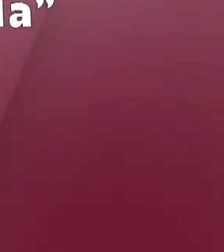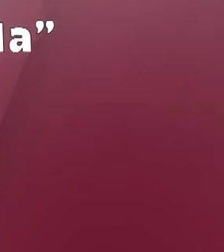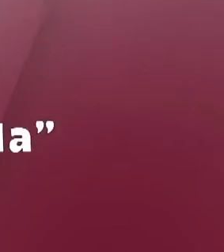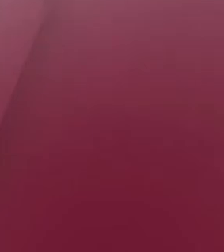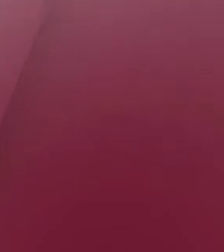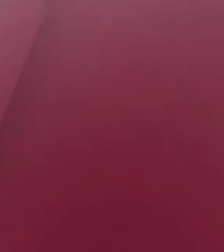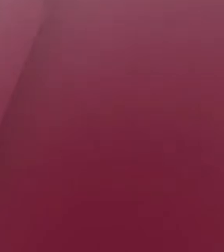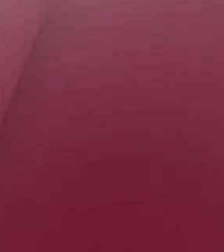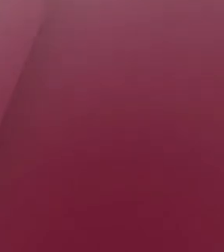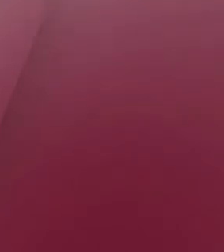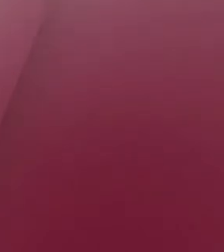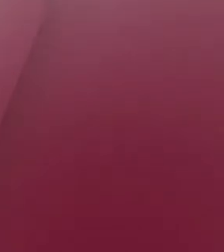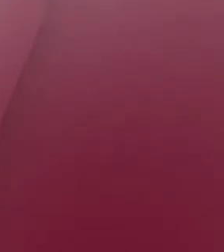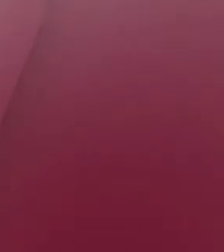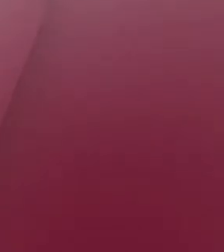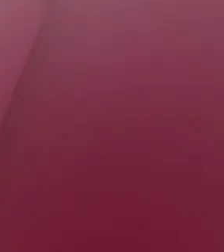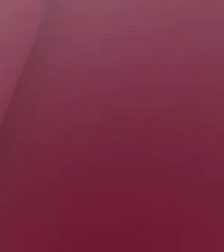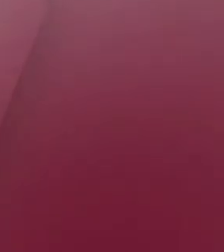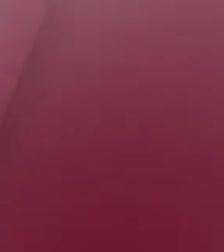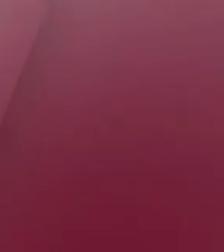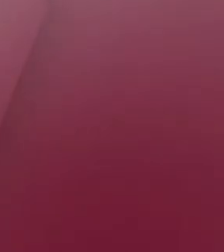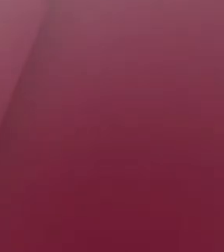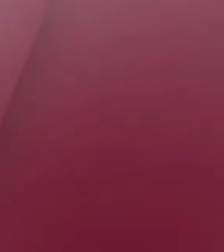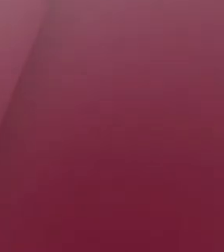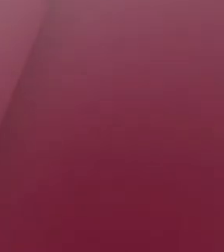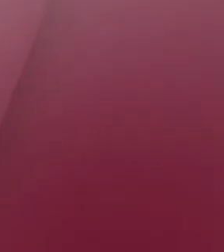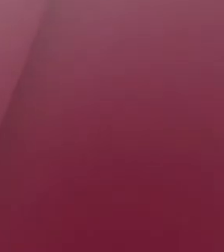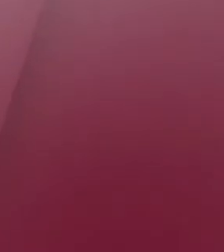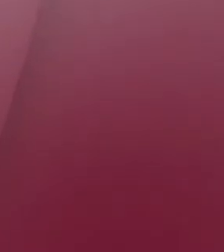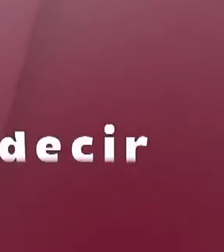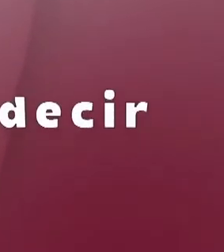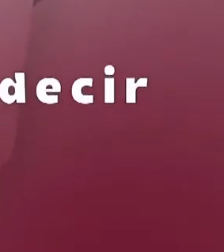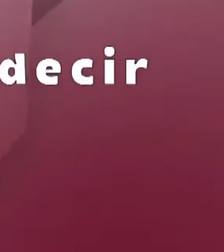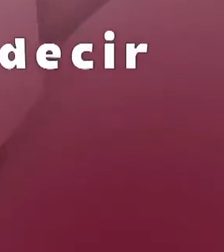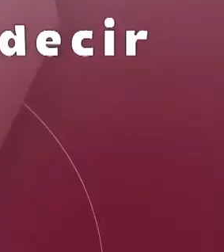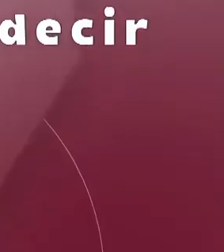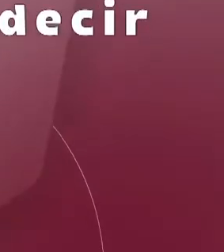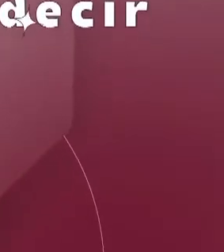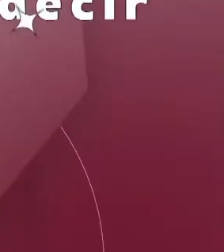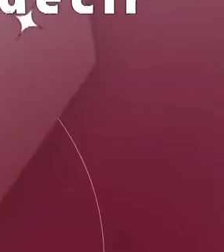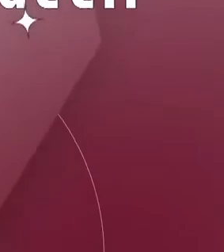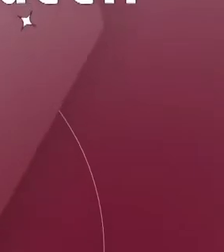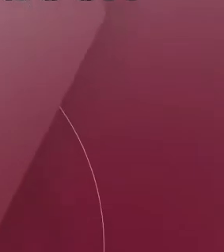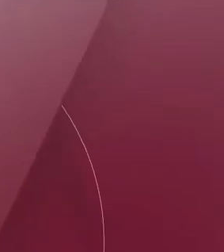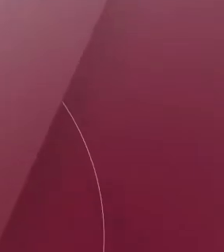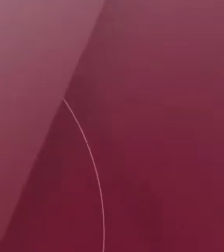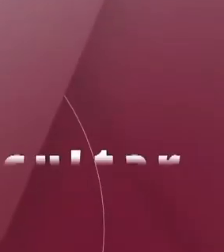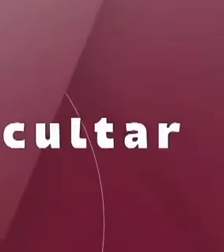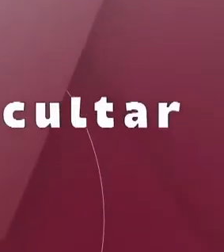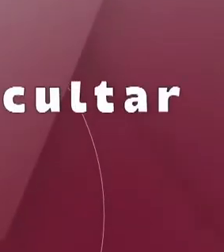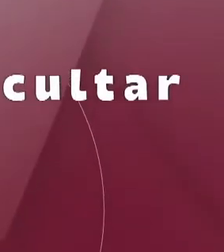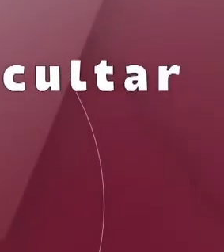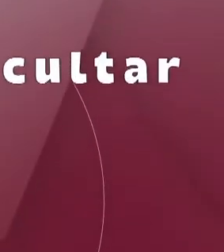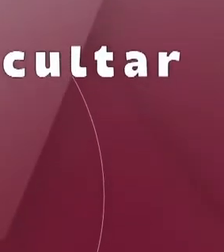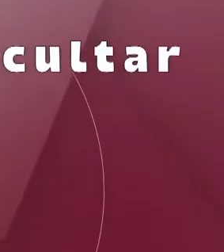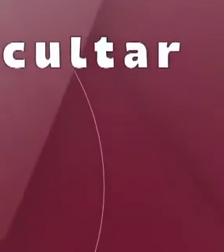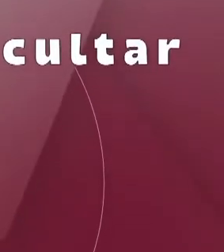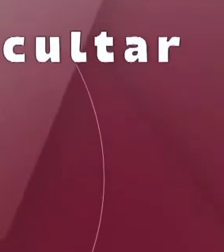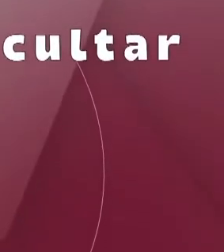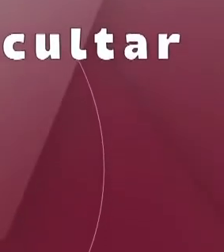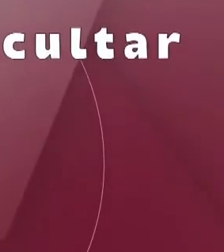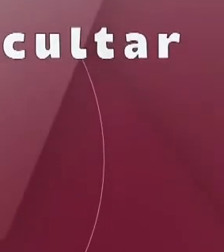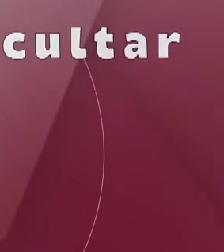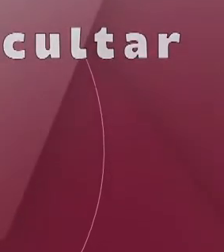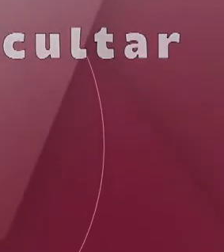le explotó aquel vapeador que tanto amaba. No hay nada más que decir, no hay nada más